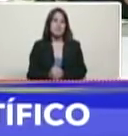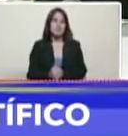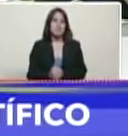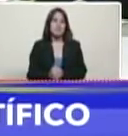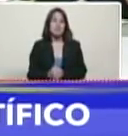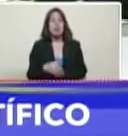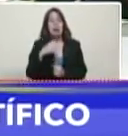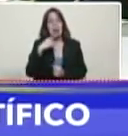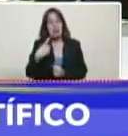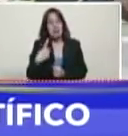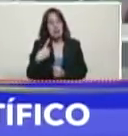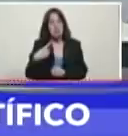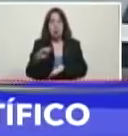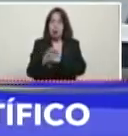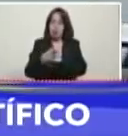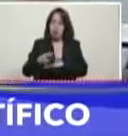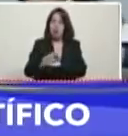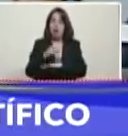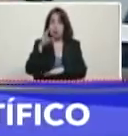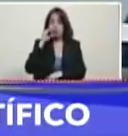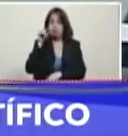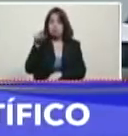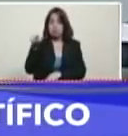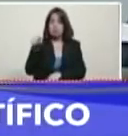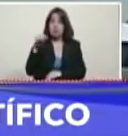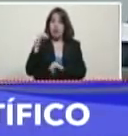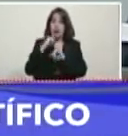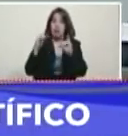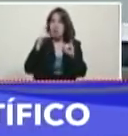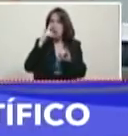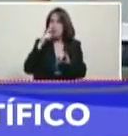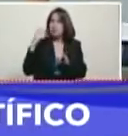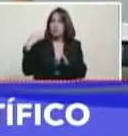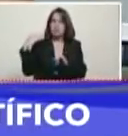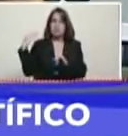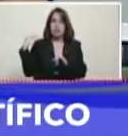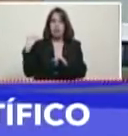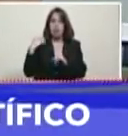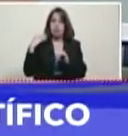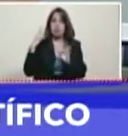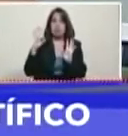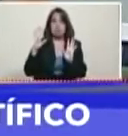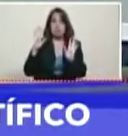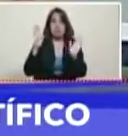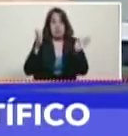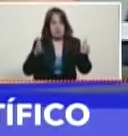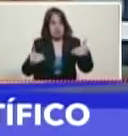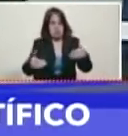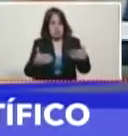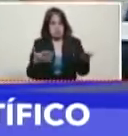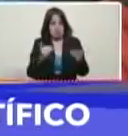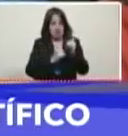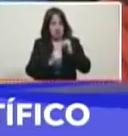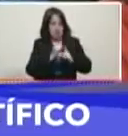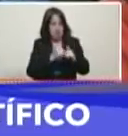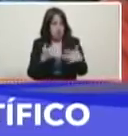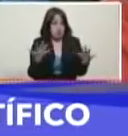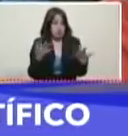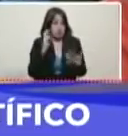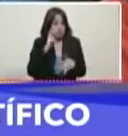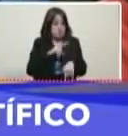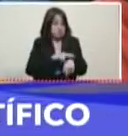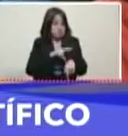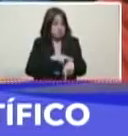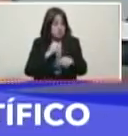Le dijimos al gobernador, finales del año pasado, mándanos unas incubadoras de esas, si están malas, peor no